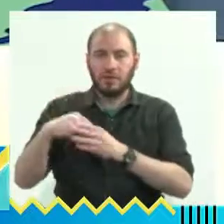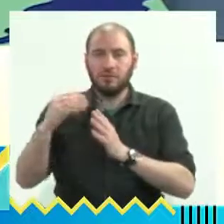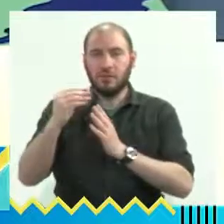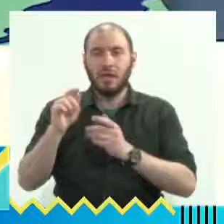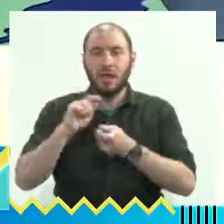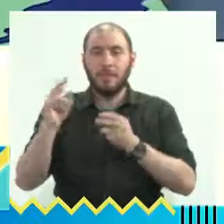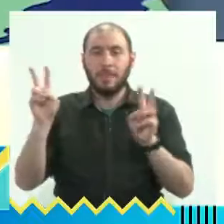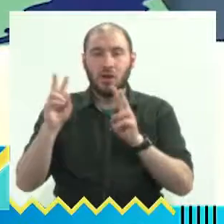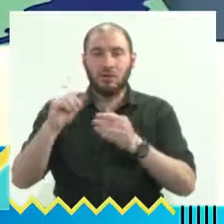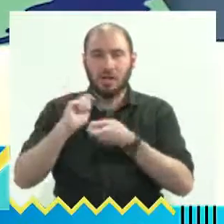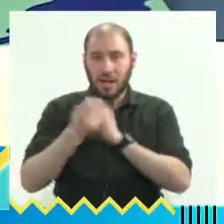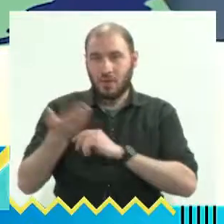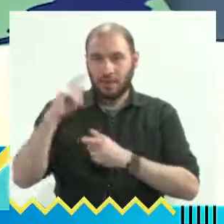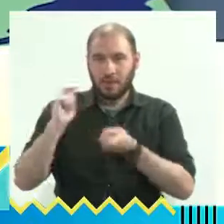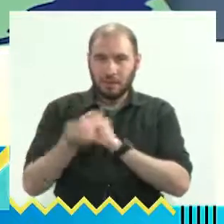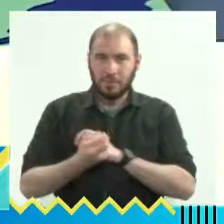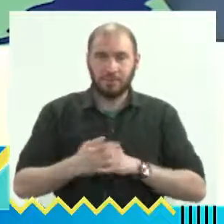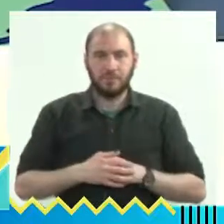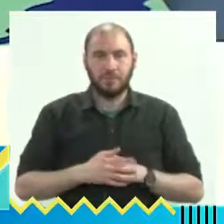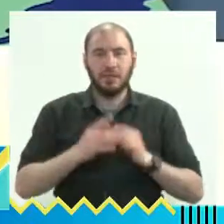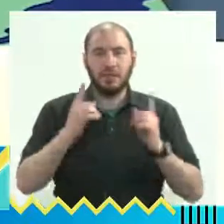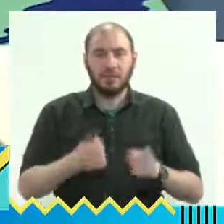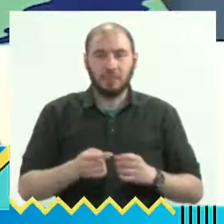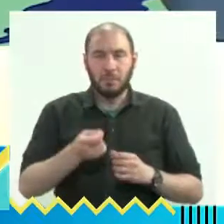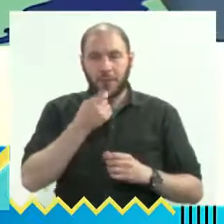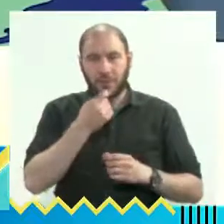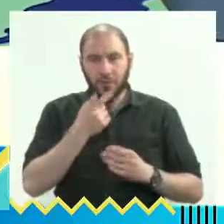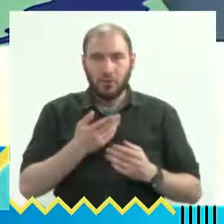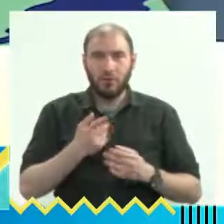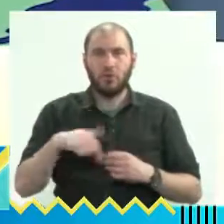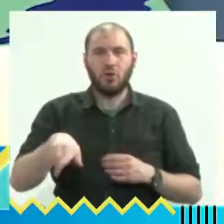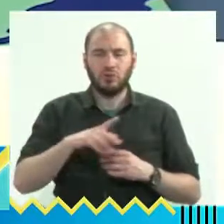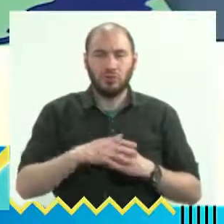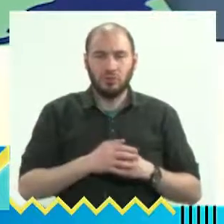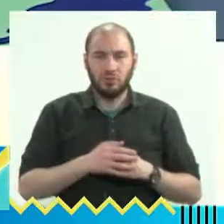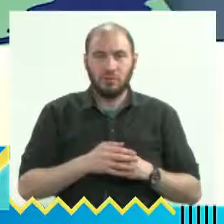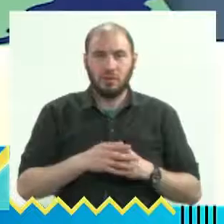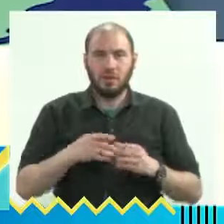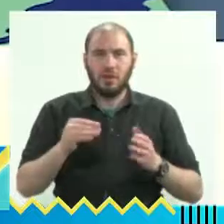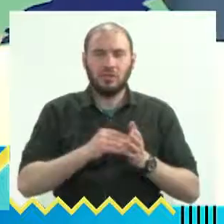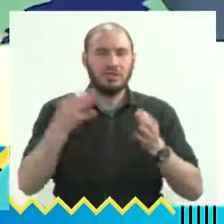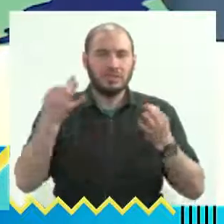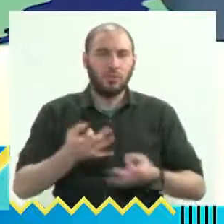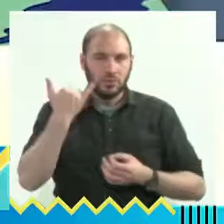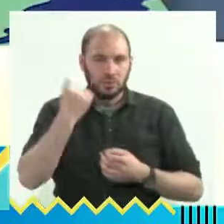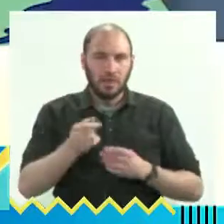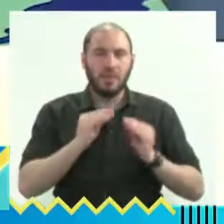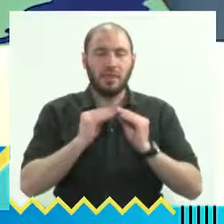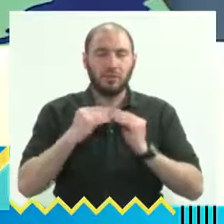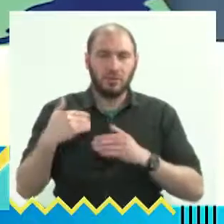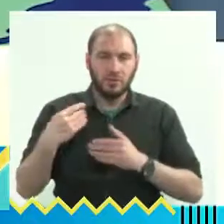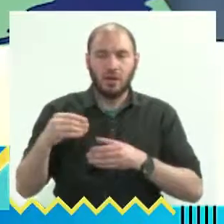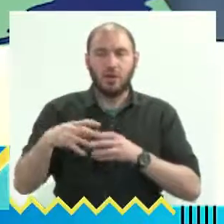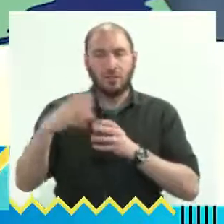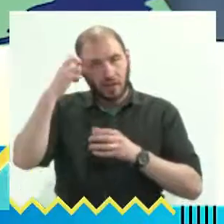lo reformó en la otra elección. También podríamos haber dicho, bueno, nosotros desde nuestro partido lo tenemos garantizado, y fue una discusión que se dio hacia dentro